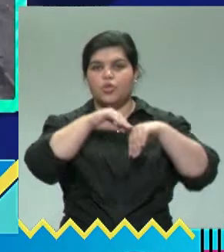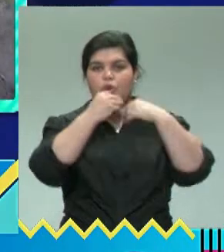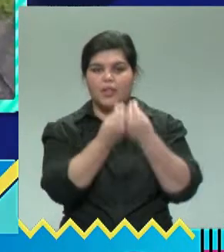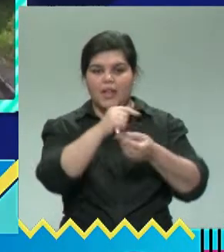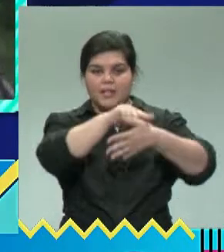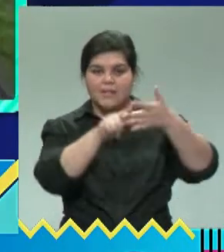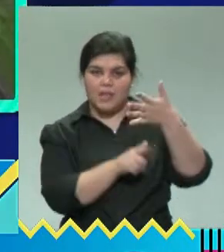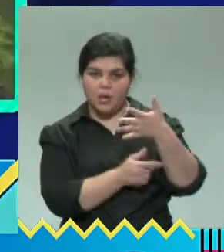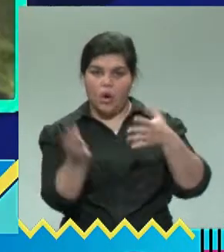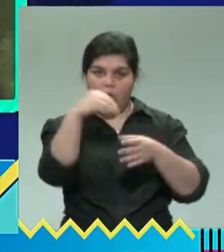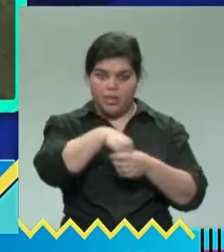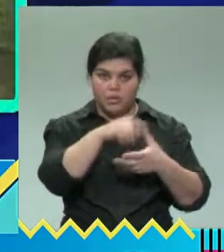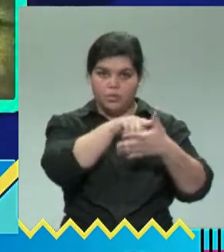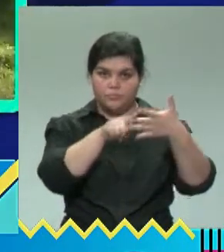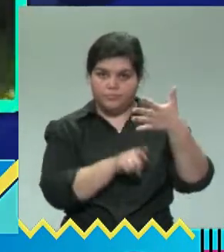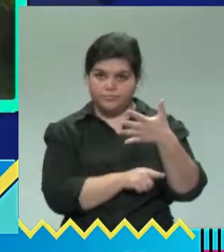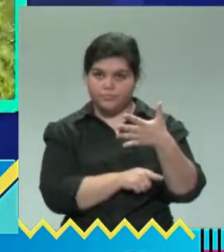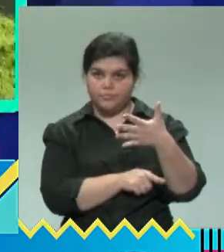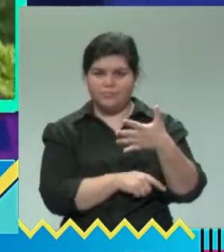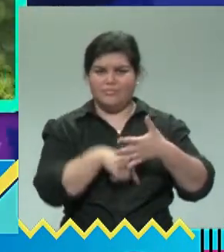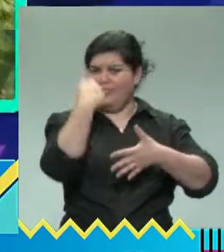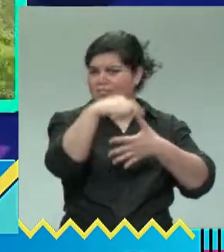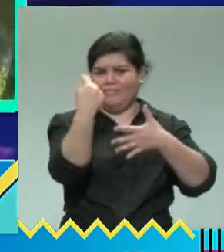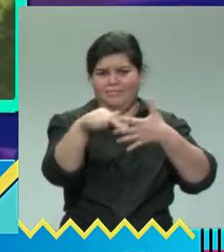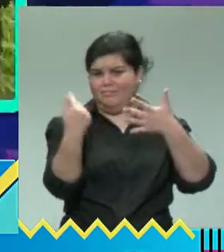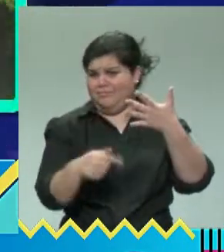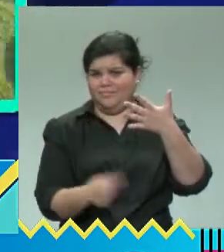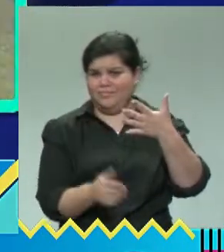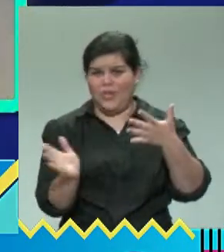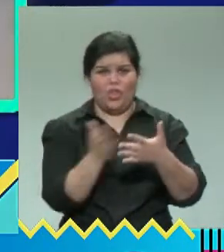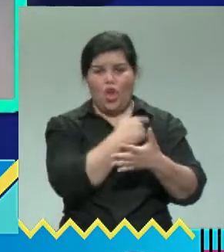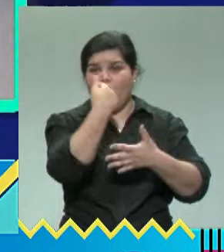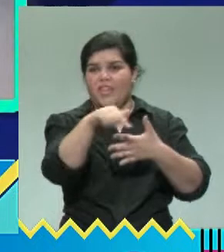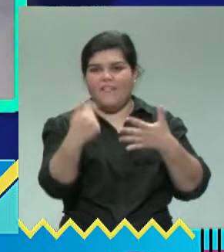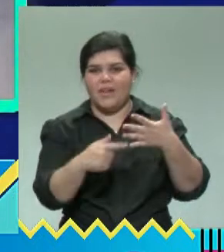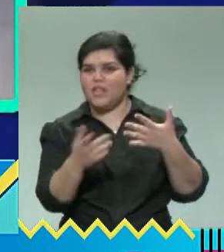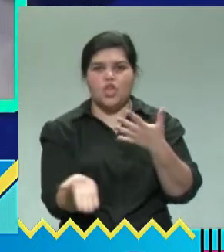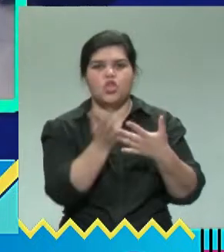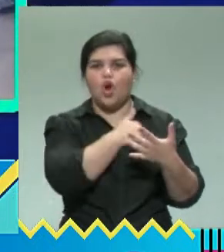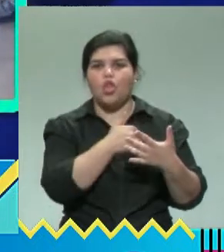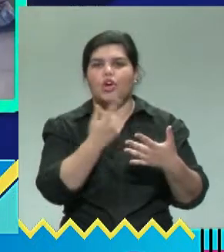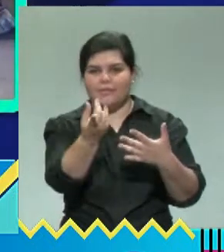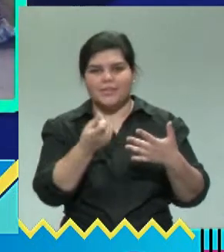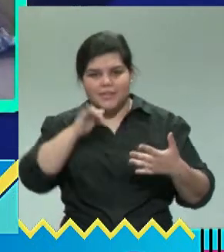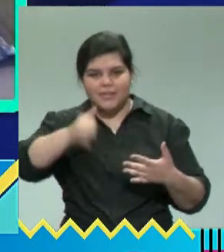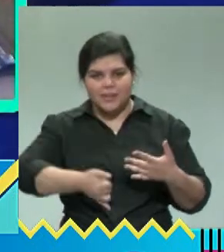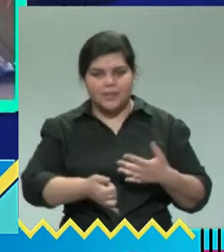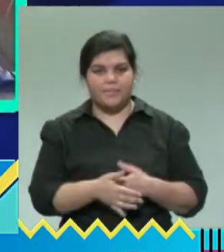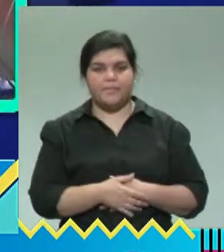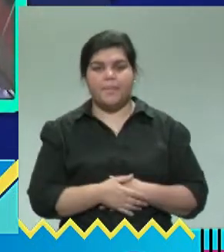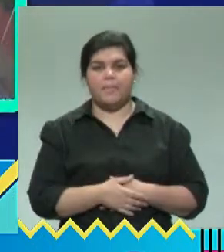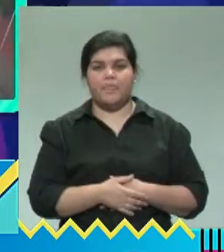Los 5 componentes son realmente muy diferentes uno de otros, son todos igual de necesarios y los hemos